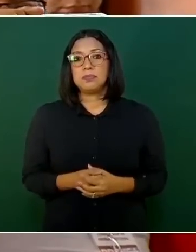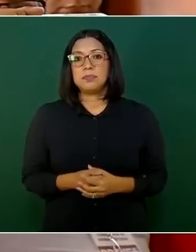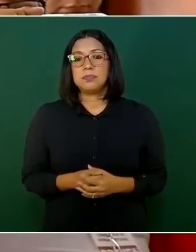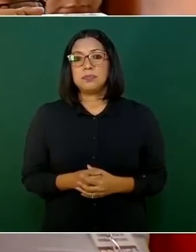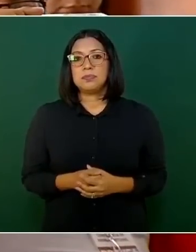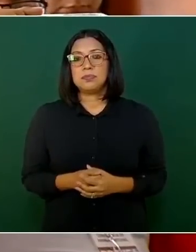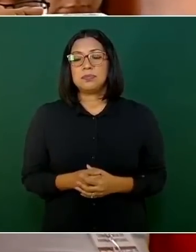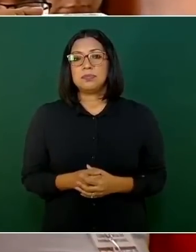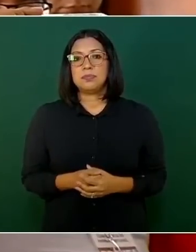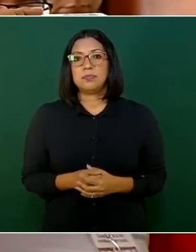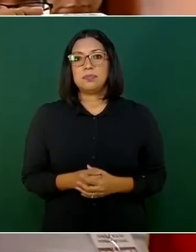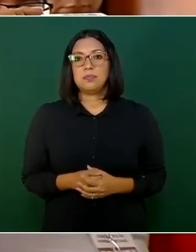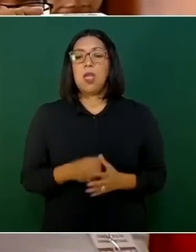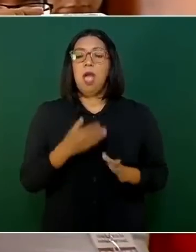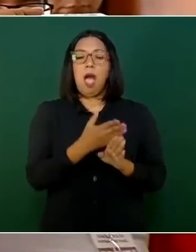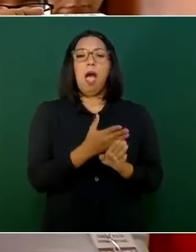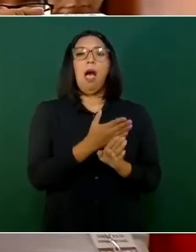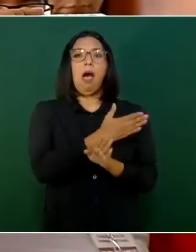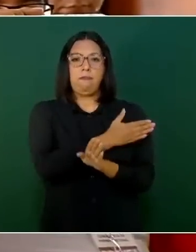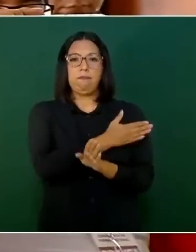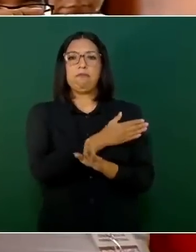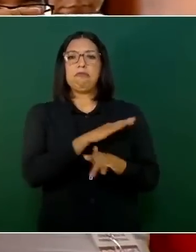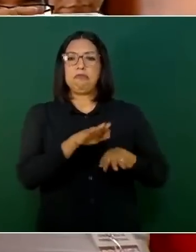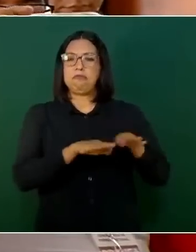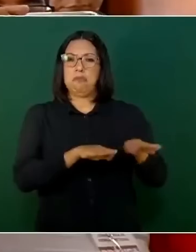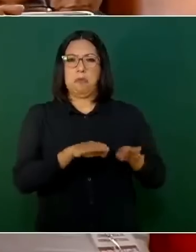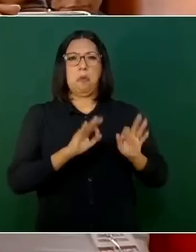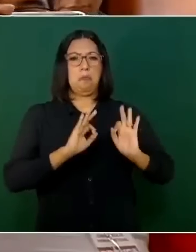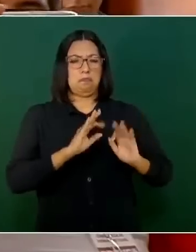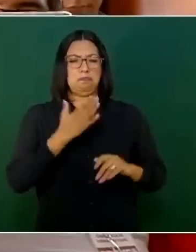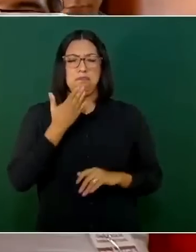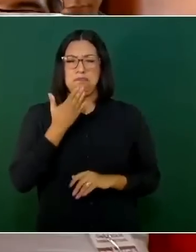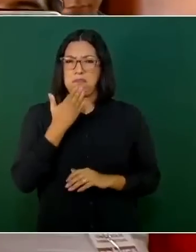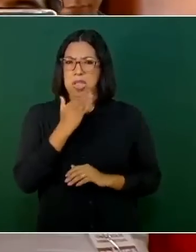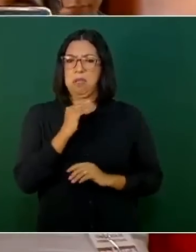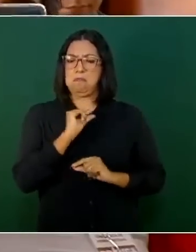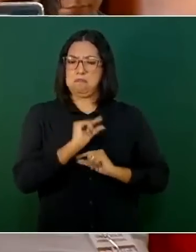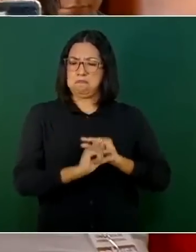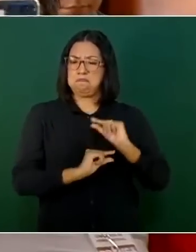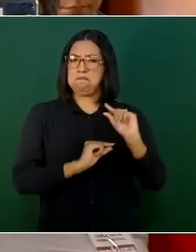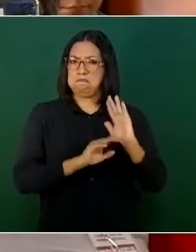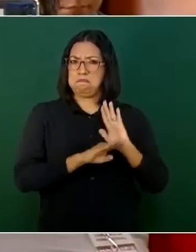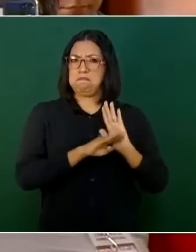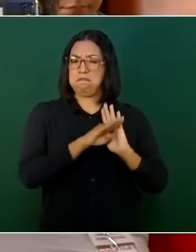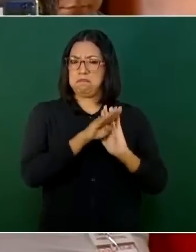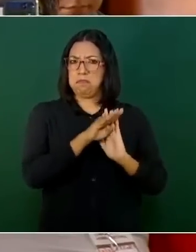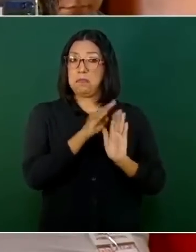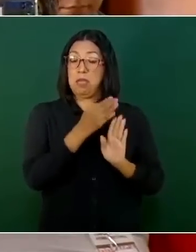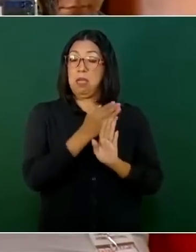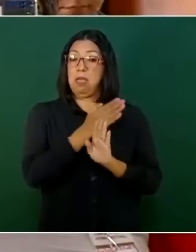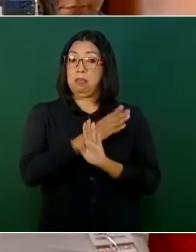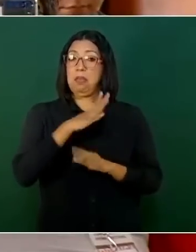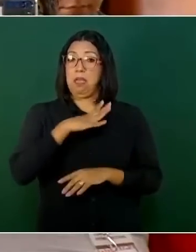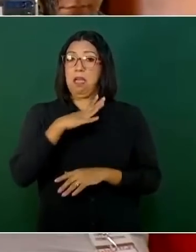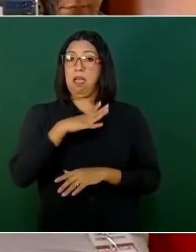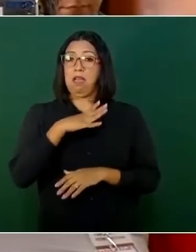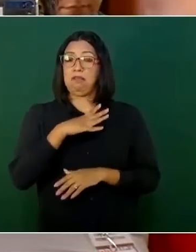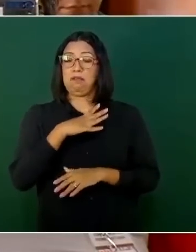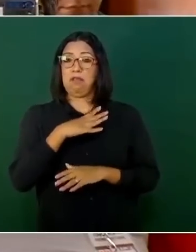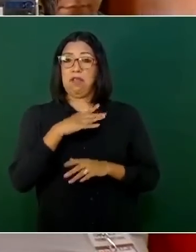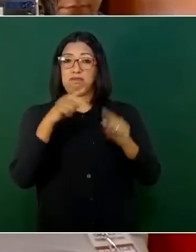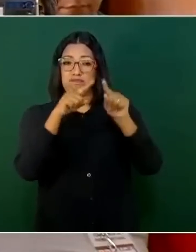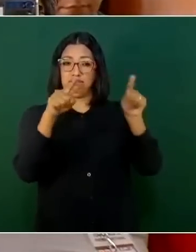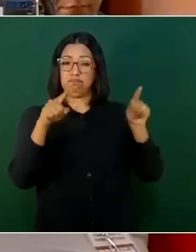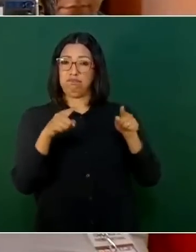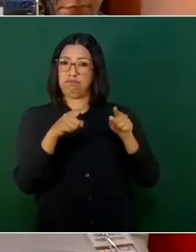que floreció esta industria, tuvieron sus bodegas, sus casas,